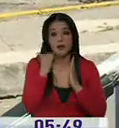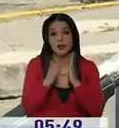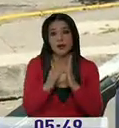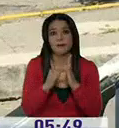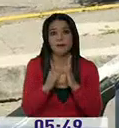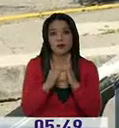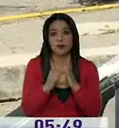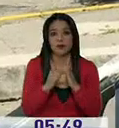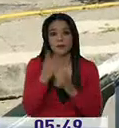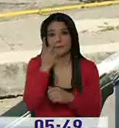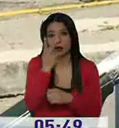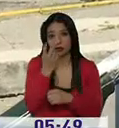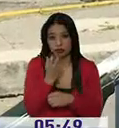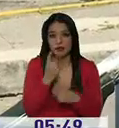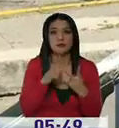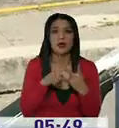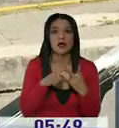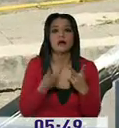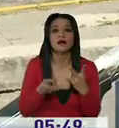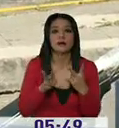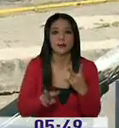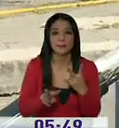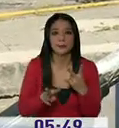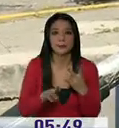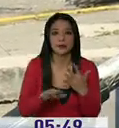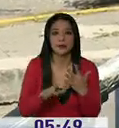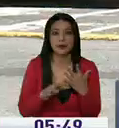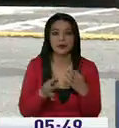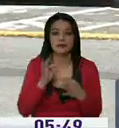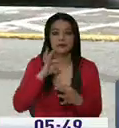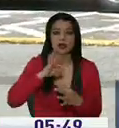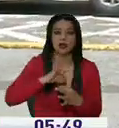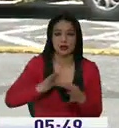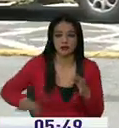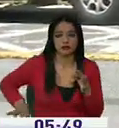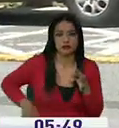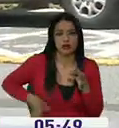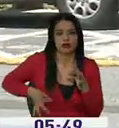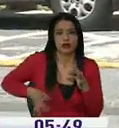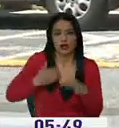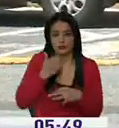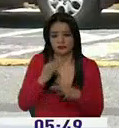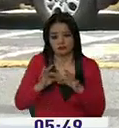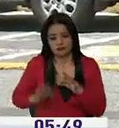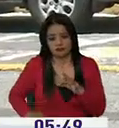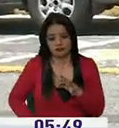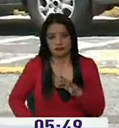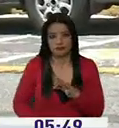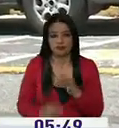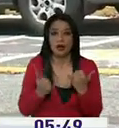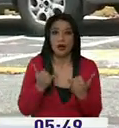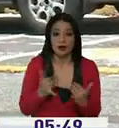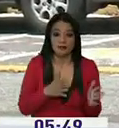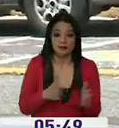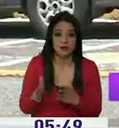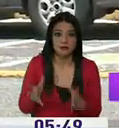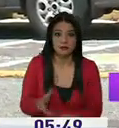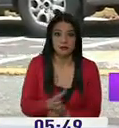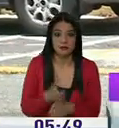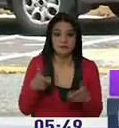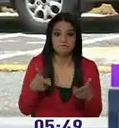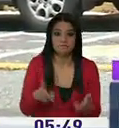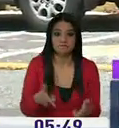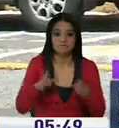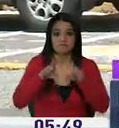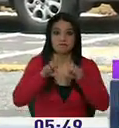la próstata y también estaba colocado una sonda. Para este caso se activaron los protocolos de bioseguridad. La empresa metropolitana